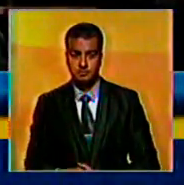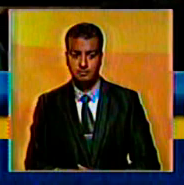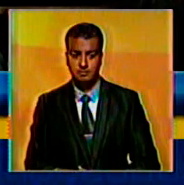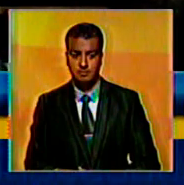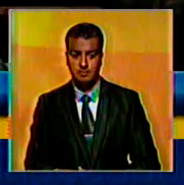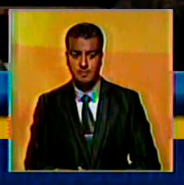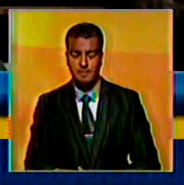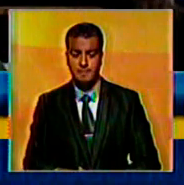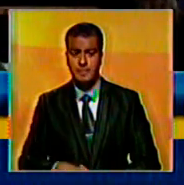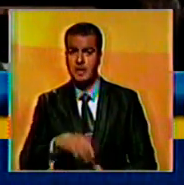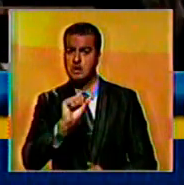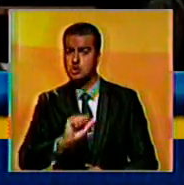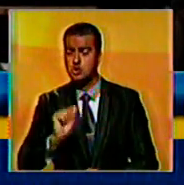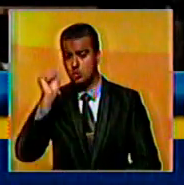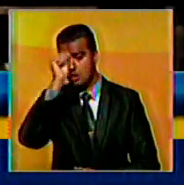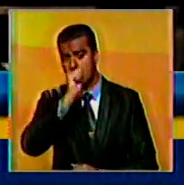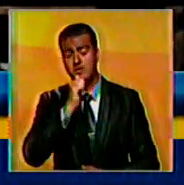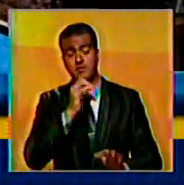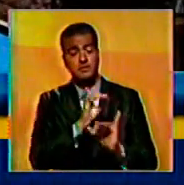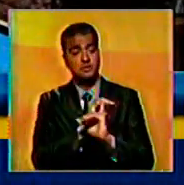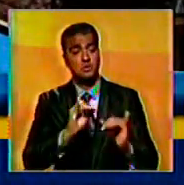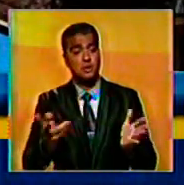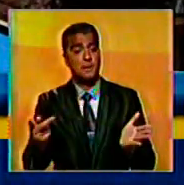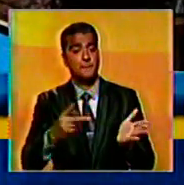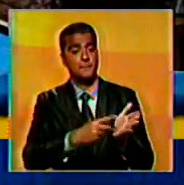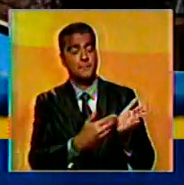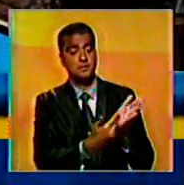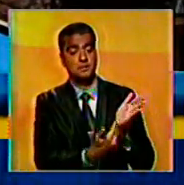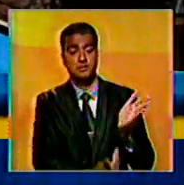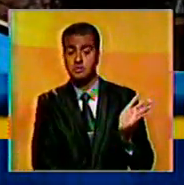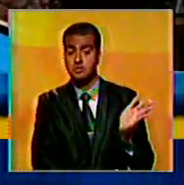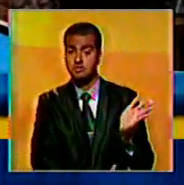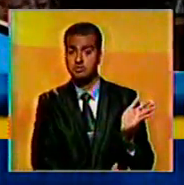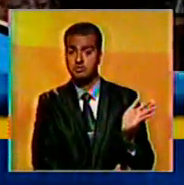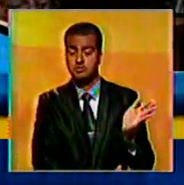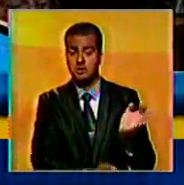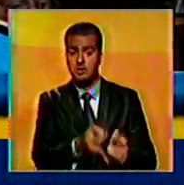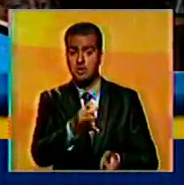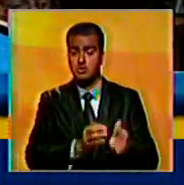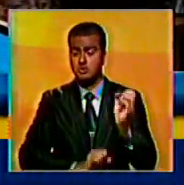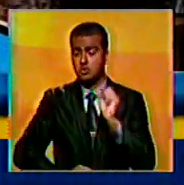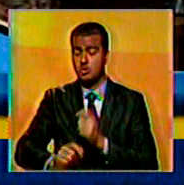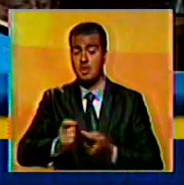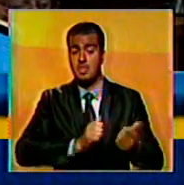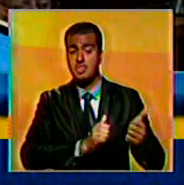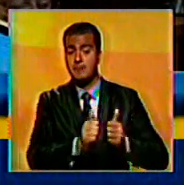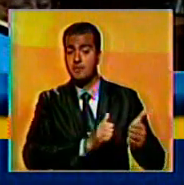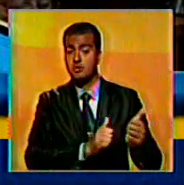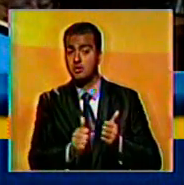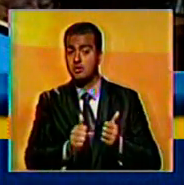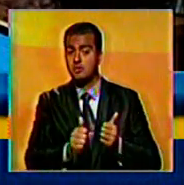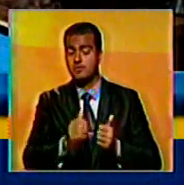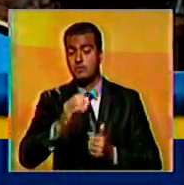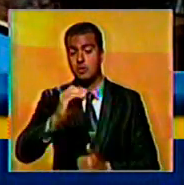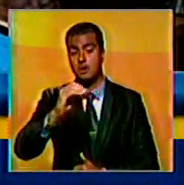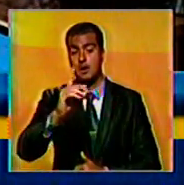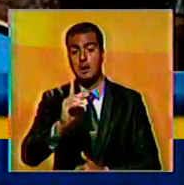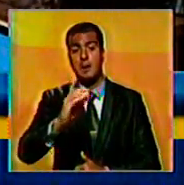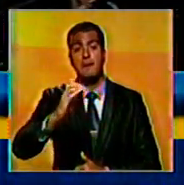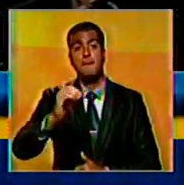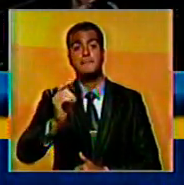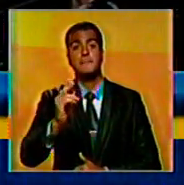En Sudáfrica, la Fiscalía finalizó la presentación de evidencias en el juicio contra el atleta paralímpico Oscar